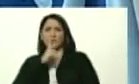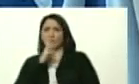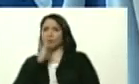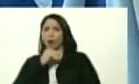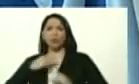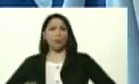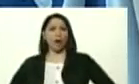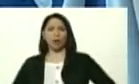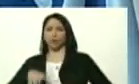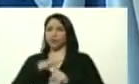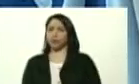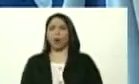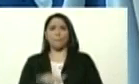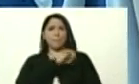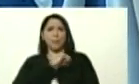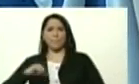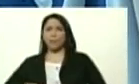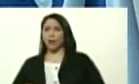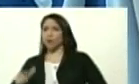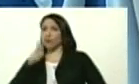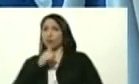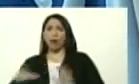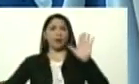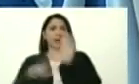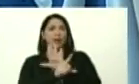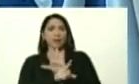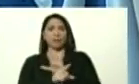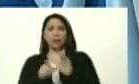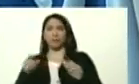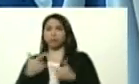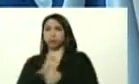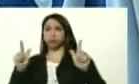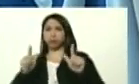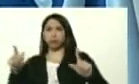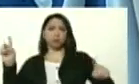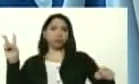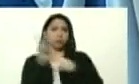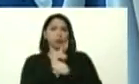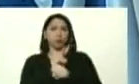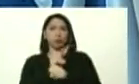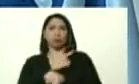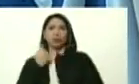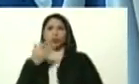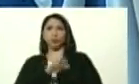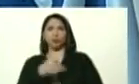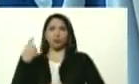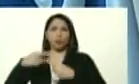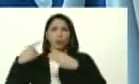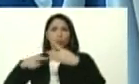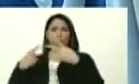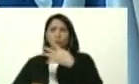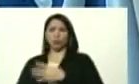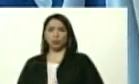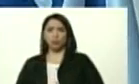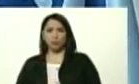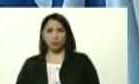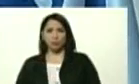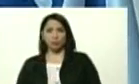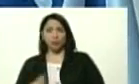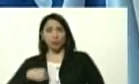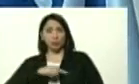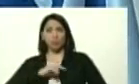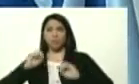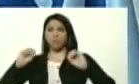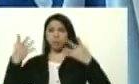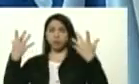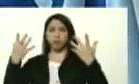degradantes, privación ilegítima de libertad, violaciones de domicilio, entre otros. Y hemos